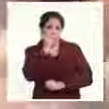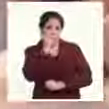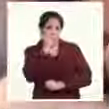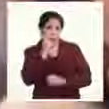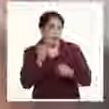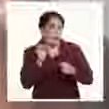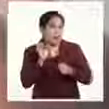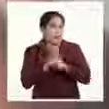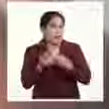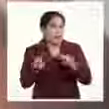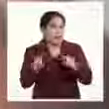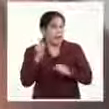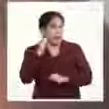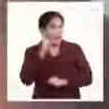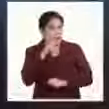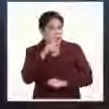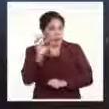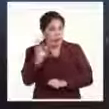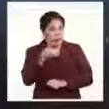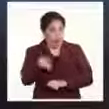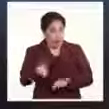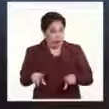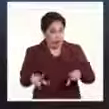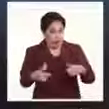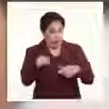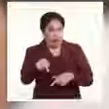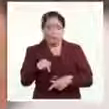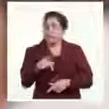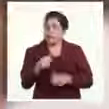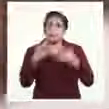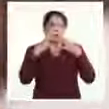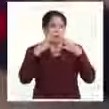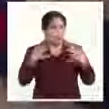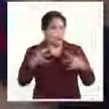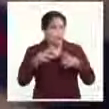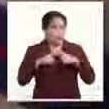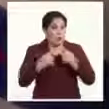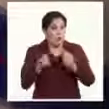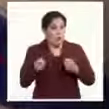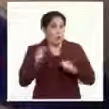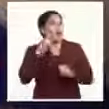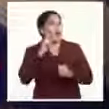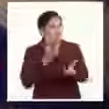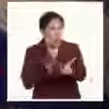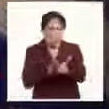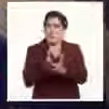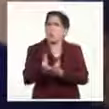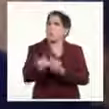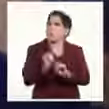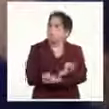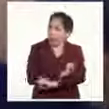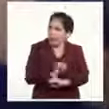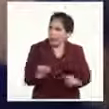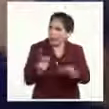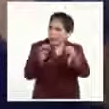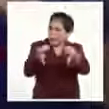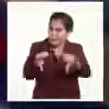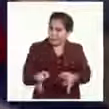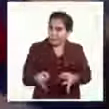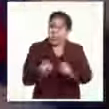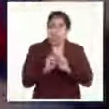cubana en el año de su centenario es un privilegio, pues es un medio de comunicación que continúa dando muestras